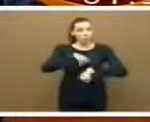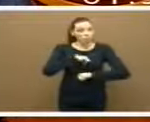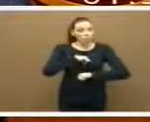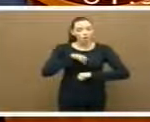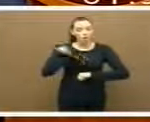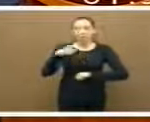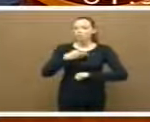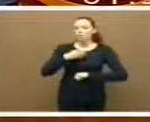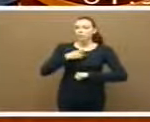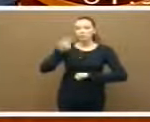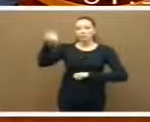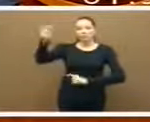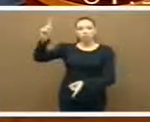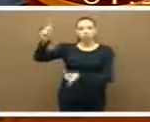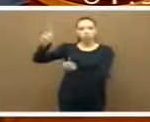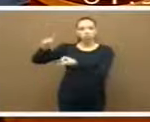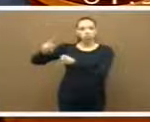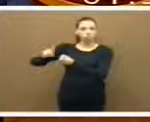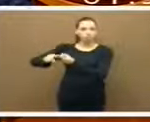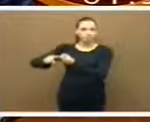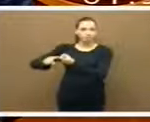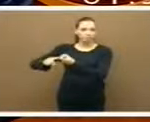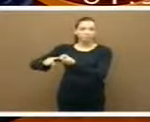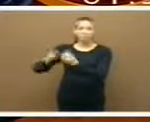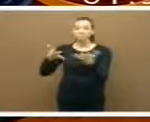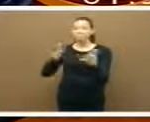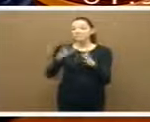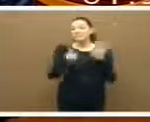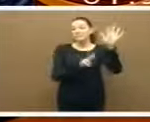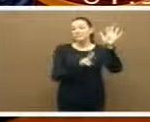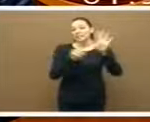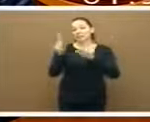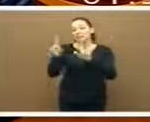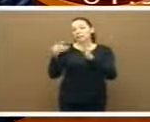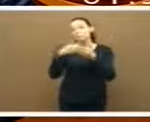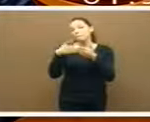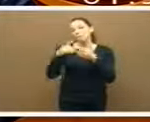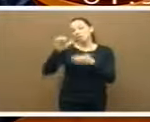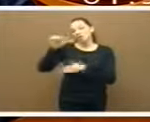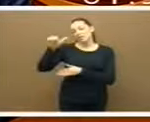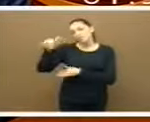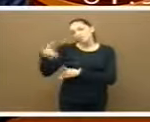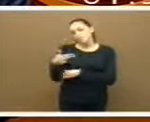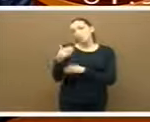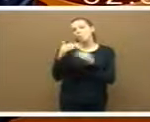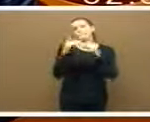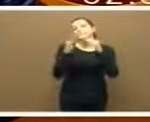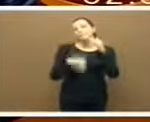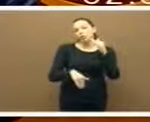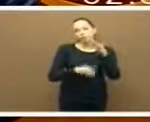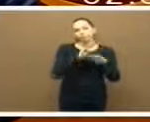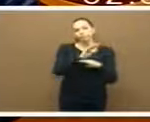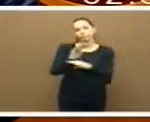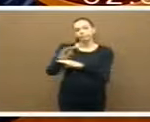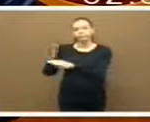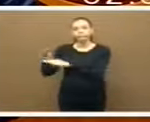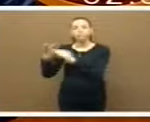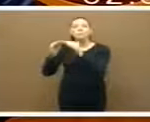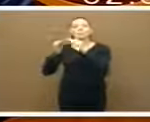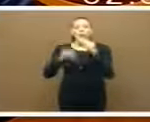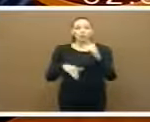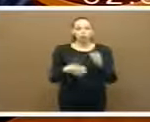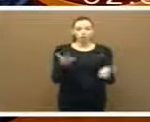en sus transferencias, que en torno a los 76 millones de euros menos. 76 millones de euros que